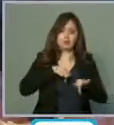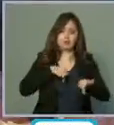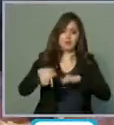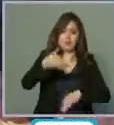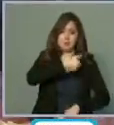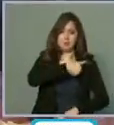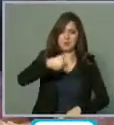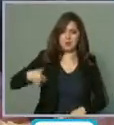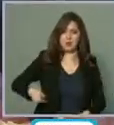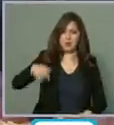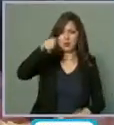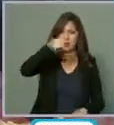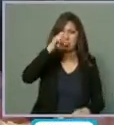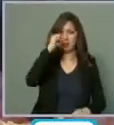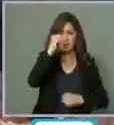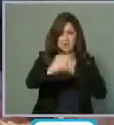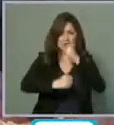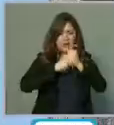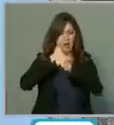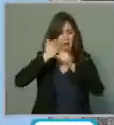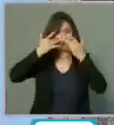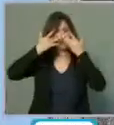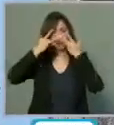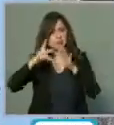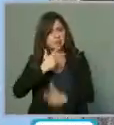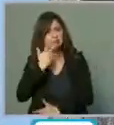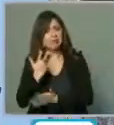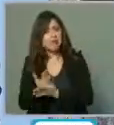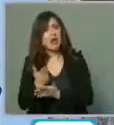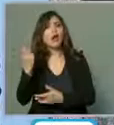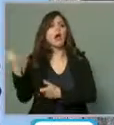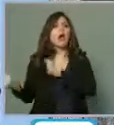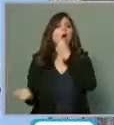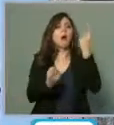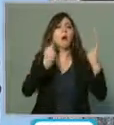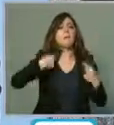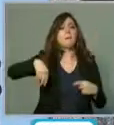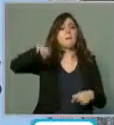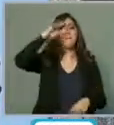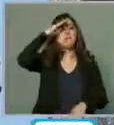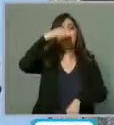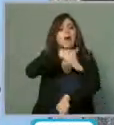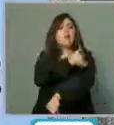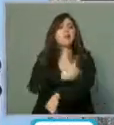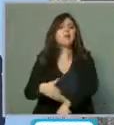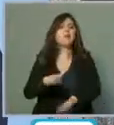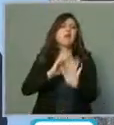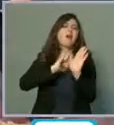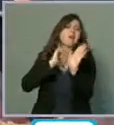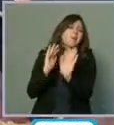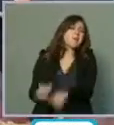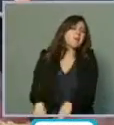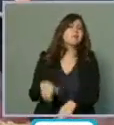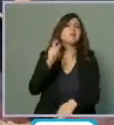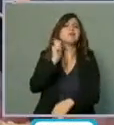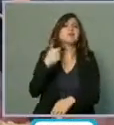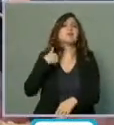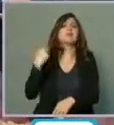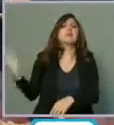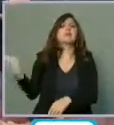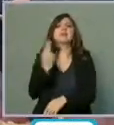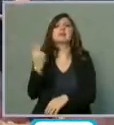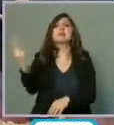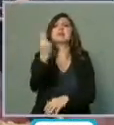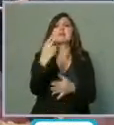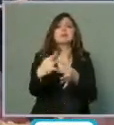¿cómo que tú a los 60 te vas a retirar? ¿Por qué? Y eso generaba una actitud que además yo creo que en muchas familias mexicanas todavía está pendiente, que es la dependencia o la